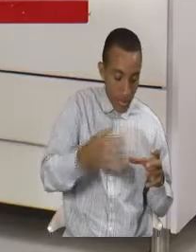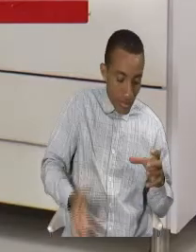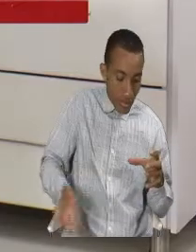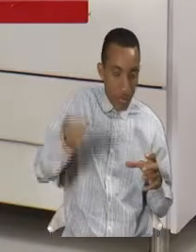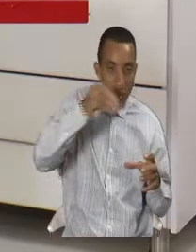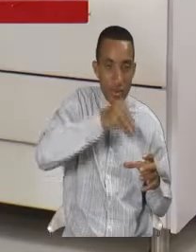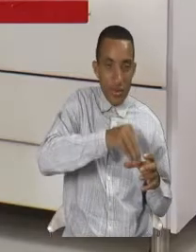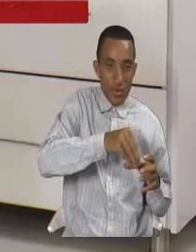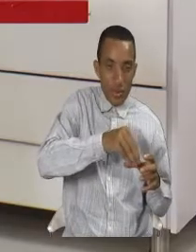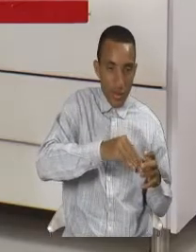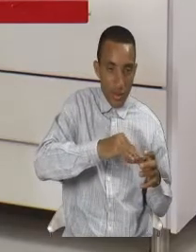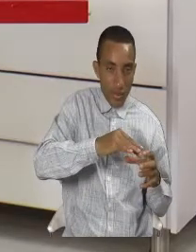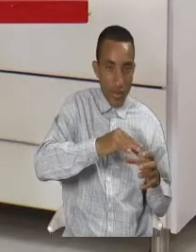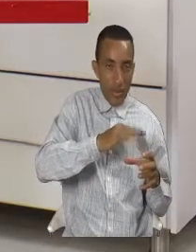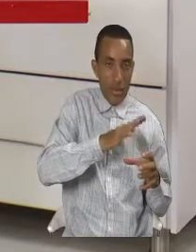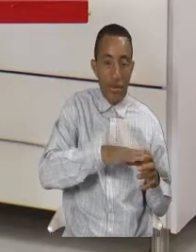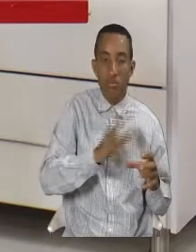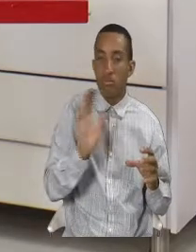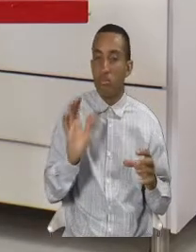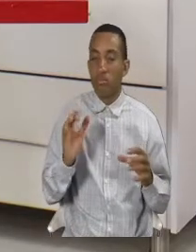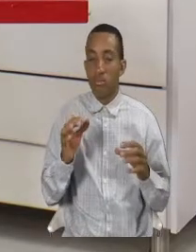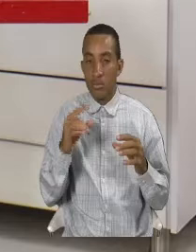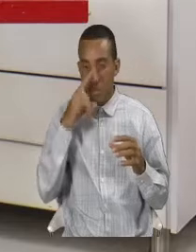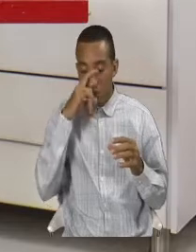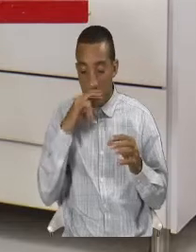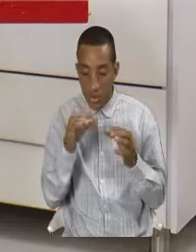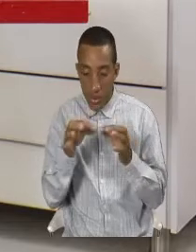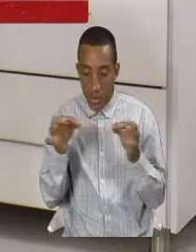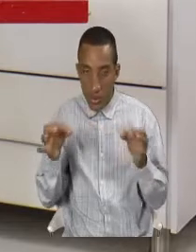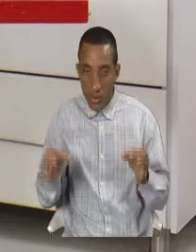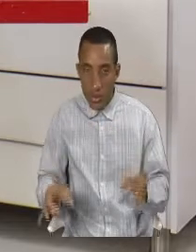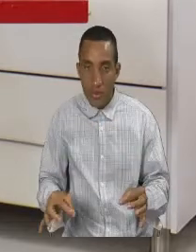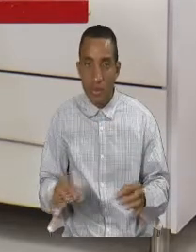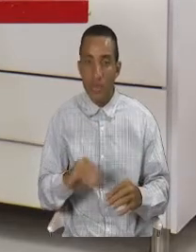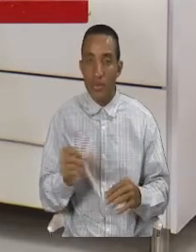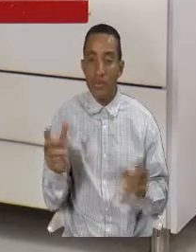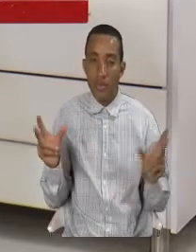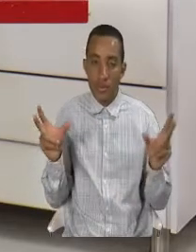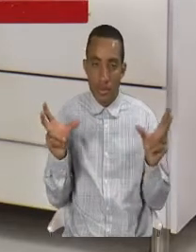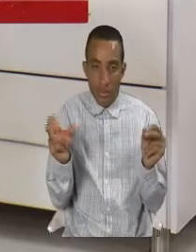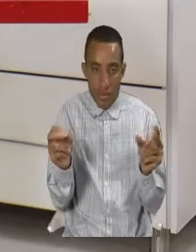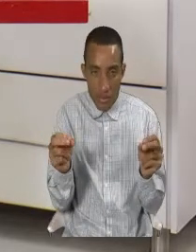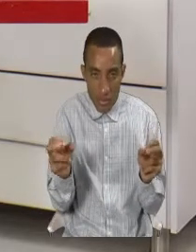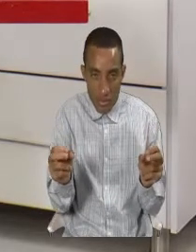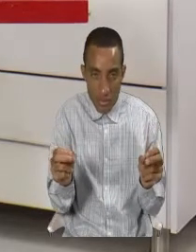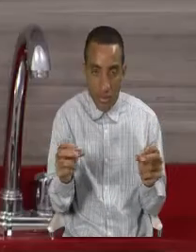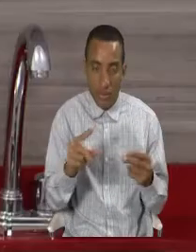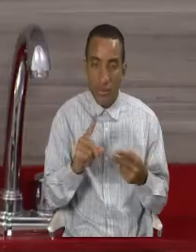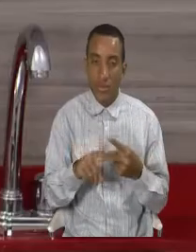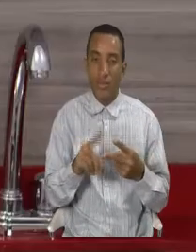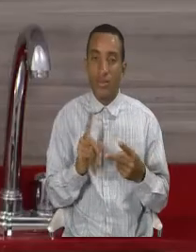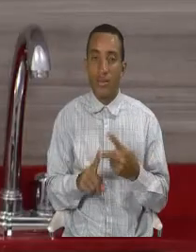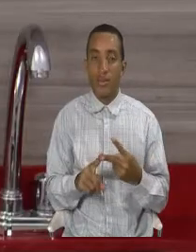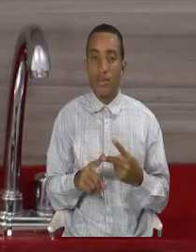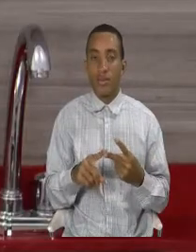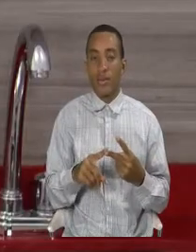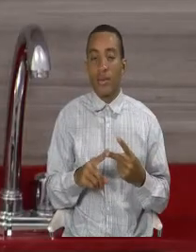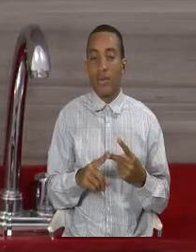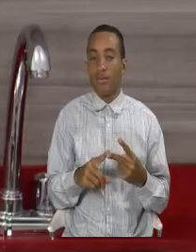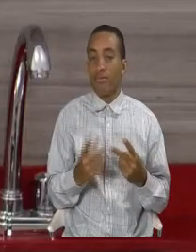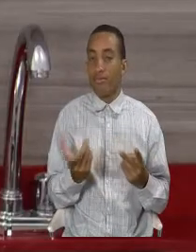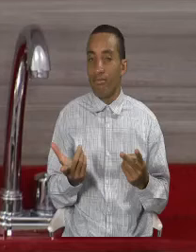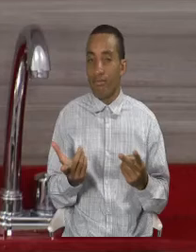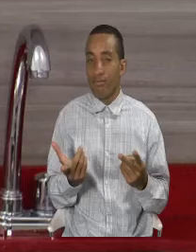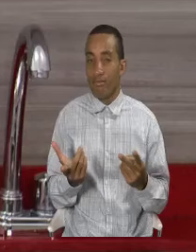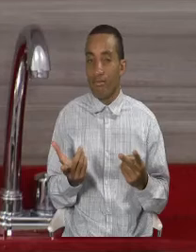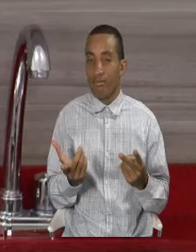lo desean adicionar jamón, mariscos, espinaca, lo pueden hacer vegetariano.